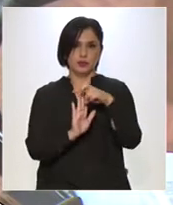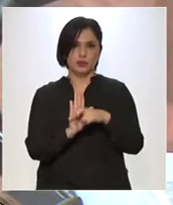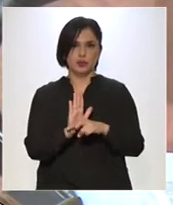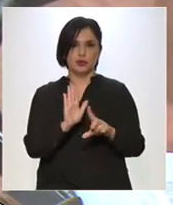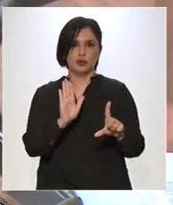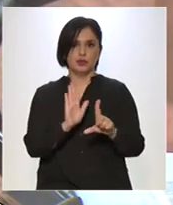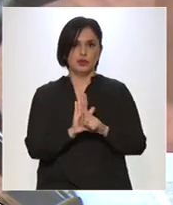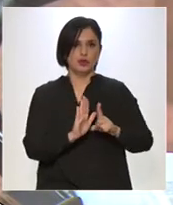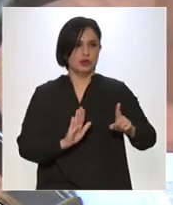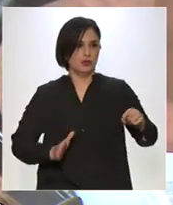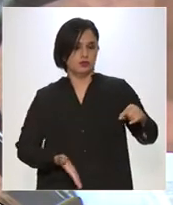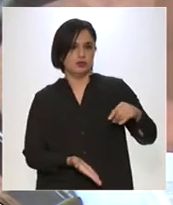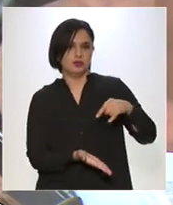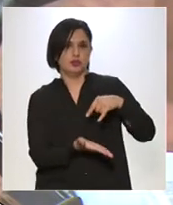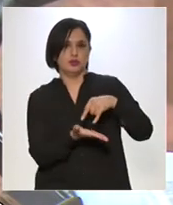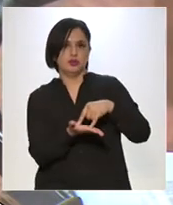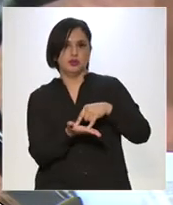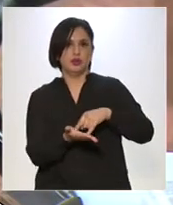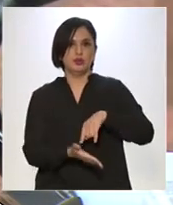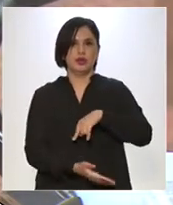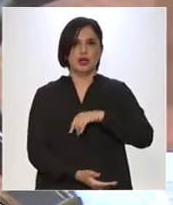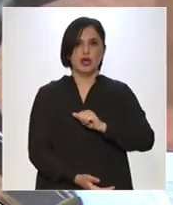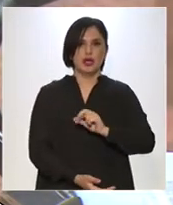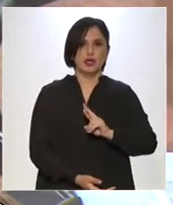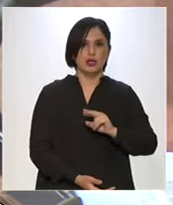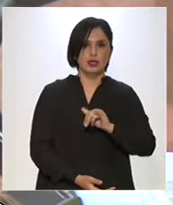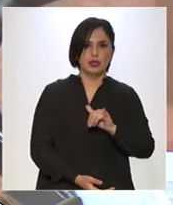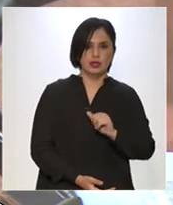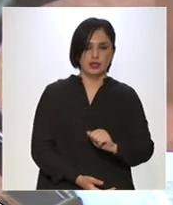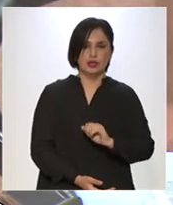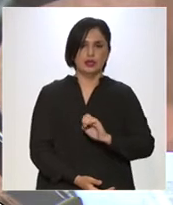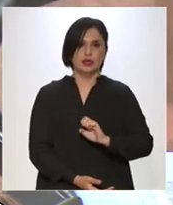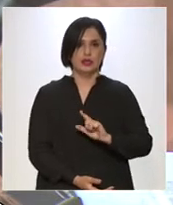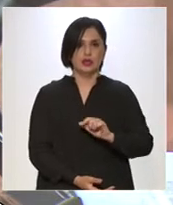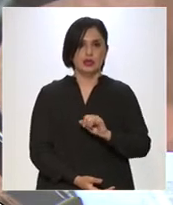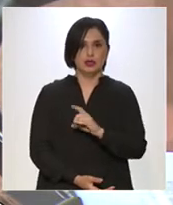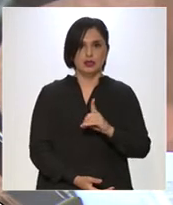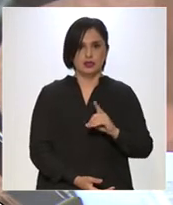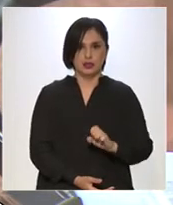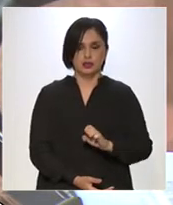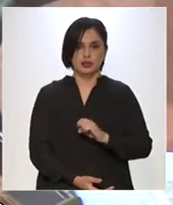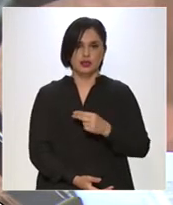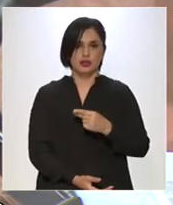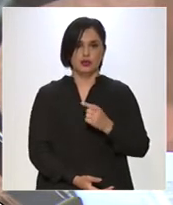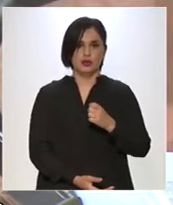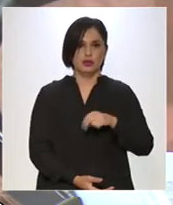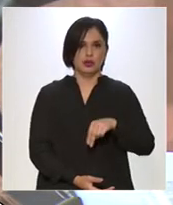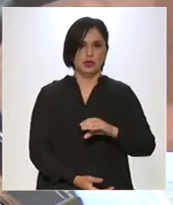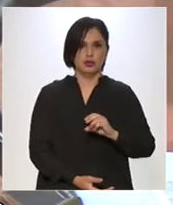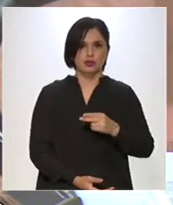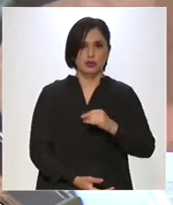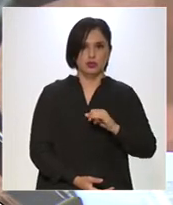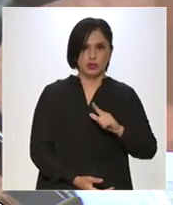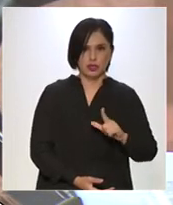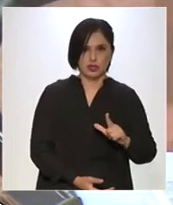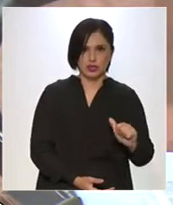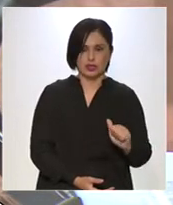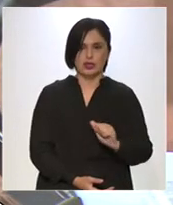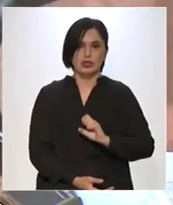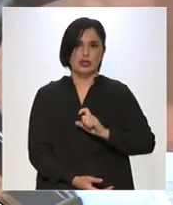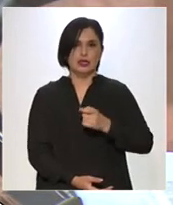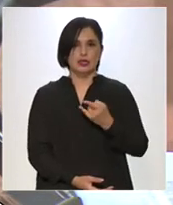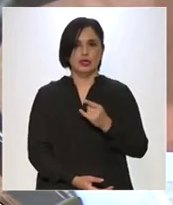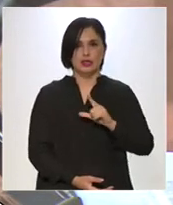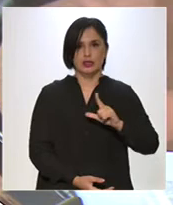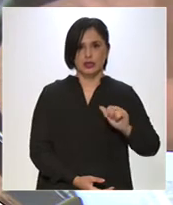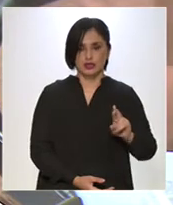hemos presentado en conjunto con el senador Pedro Araya, el senador Elizalde, el senador Guenchumilla y el senador Alejandro Guillier, que busca crear la Comisión Nacional